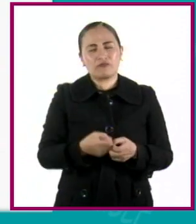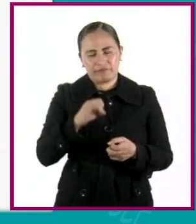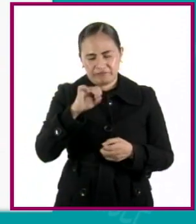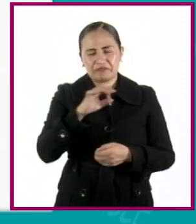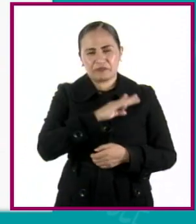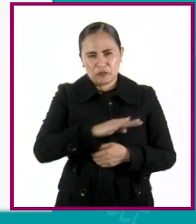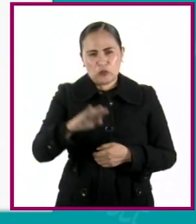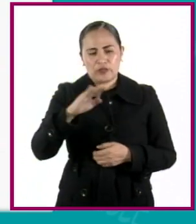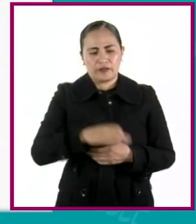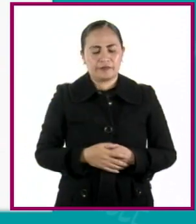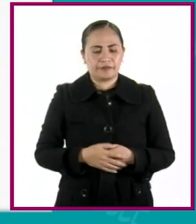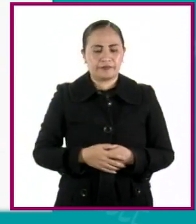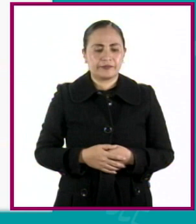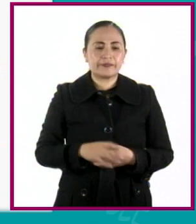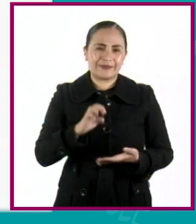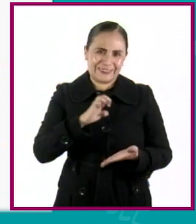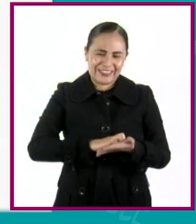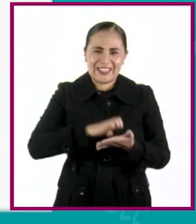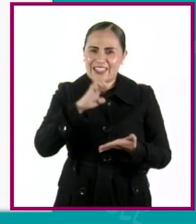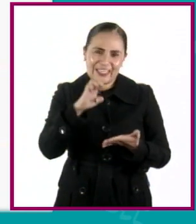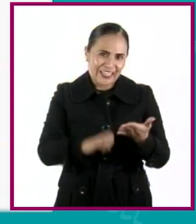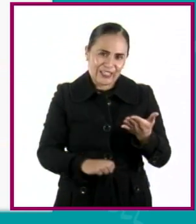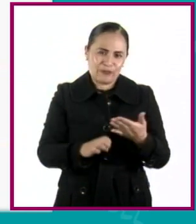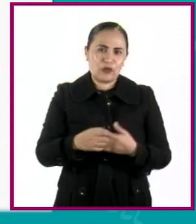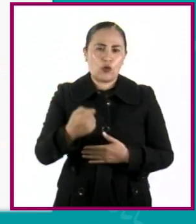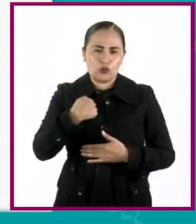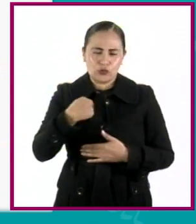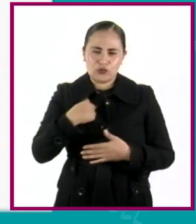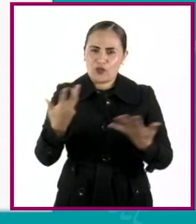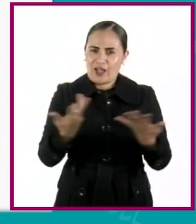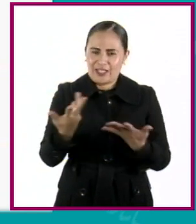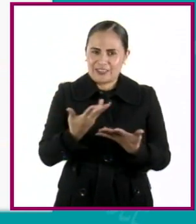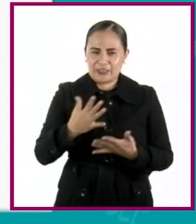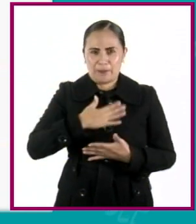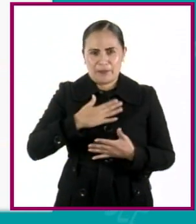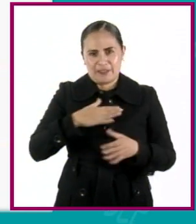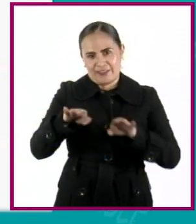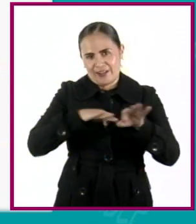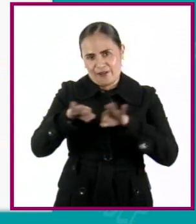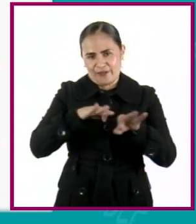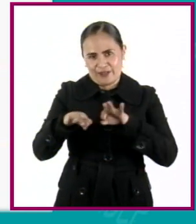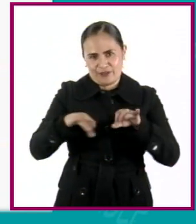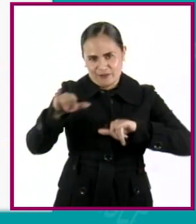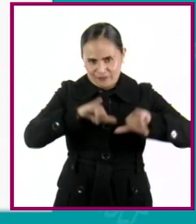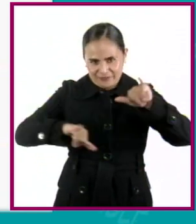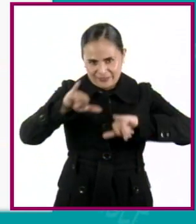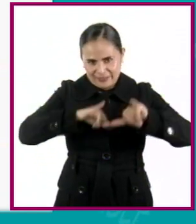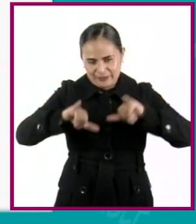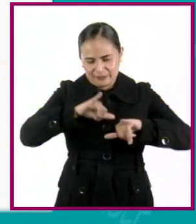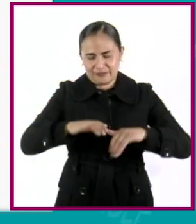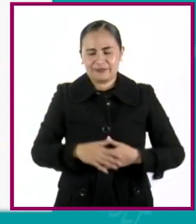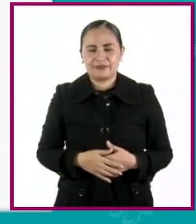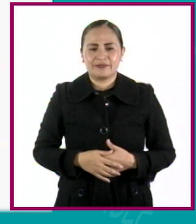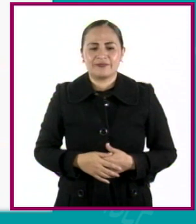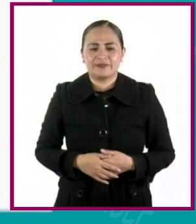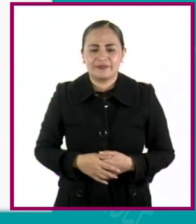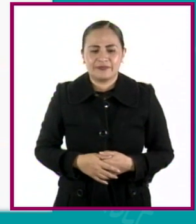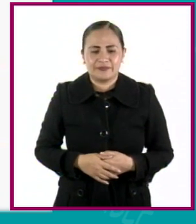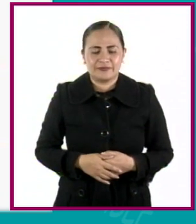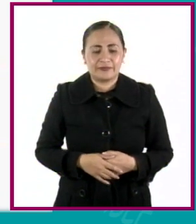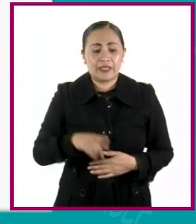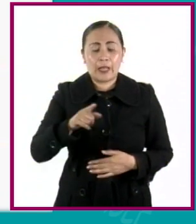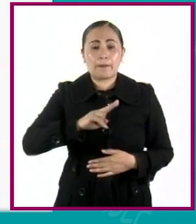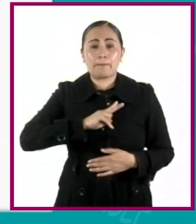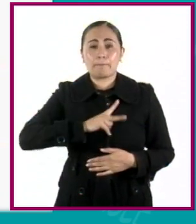Aquí un ejemplo muy cotidiano de lo que hago en mi laboratorio sería, tenemos como el